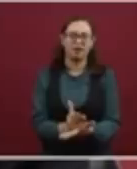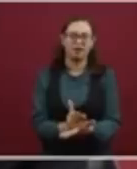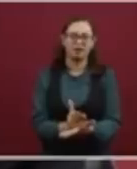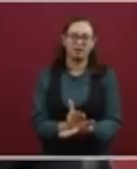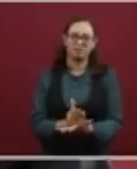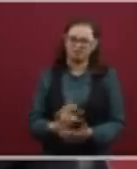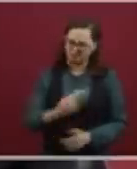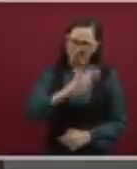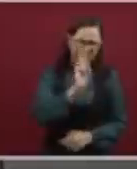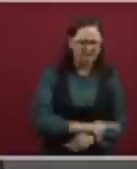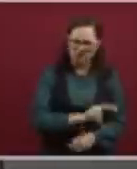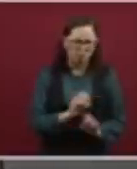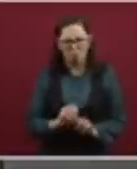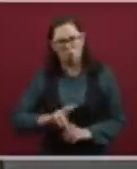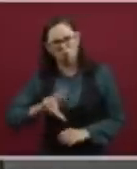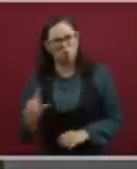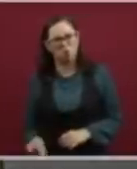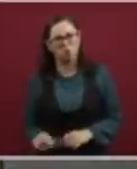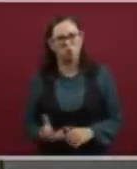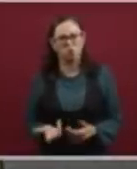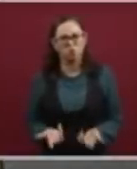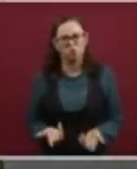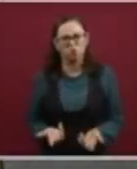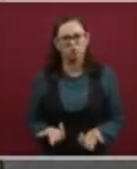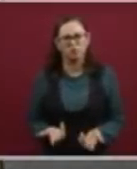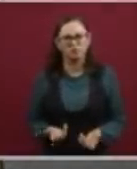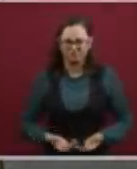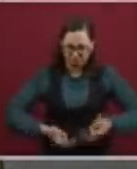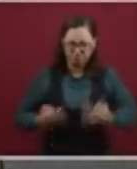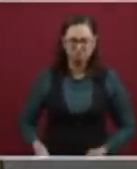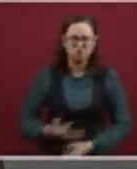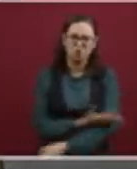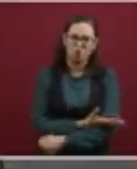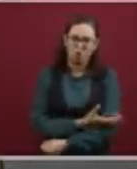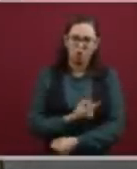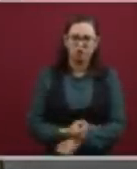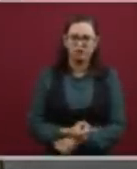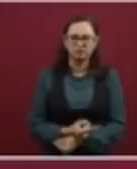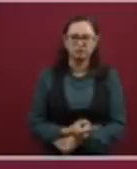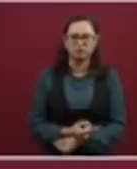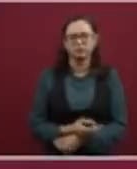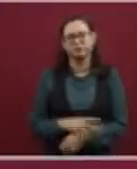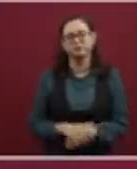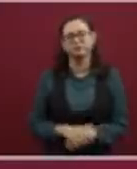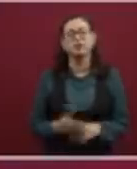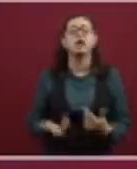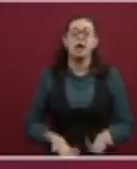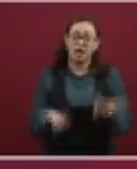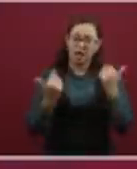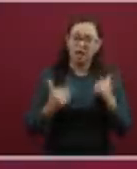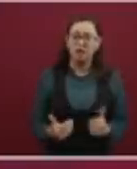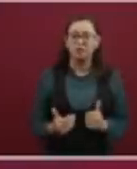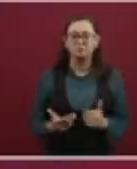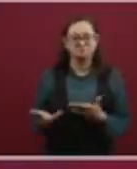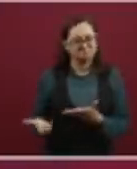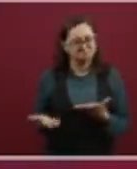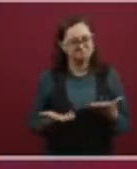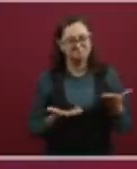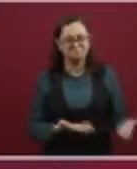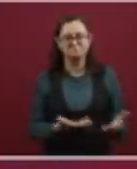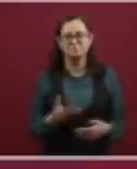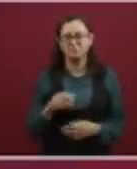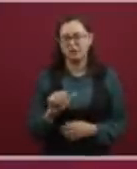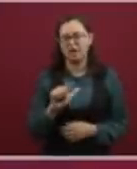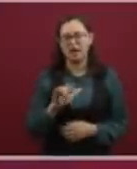Vamos a actuar con autenticidad. Dicho todo lo anterior, pues entonces vamos a dejar a